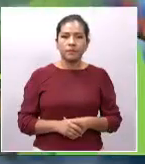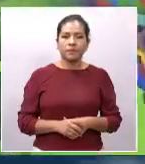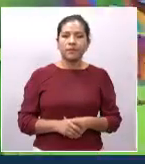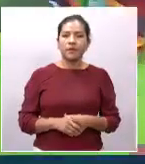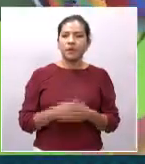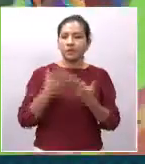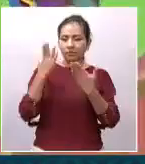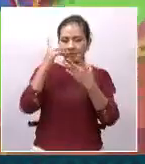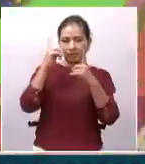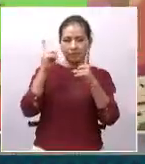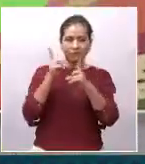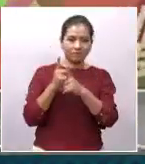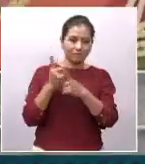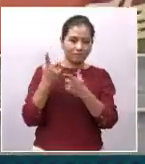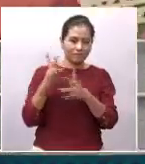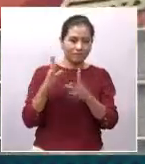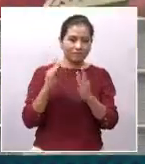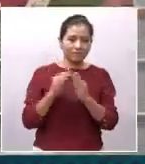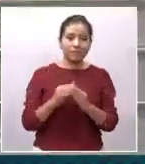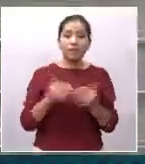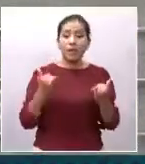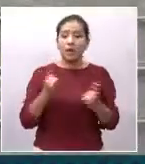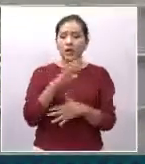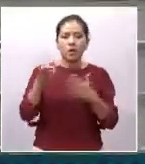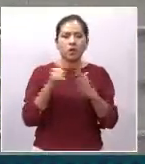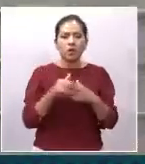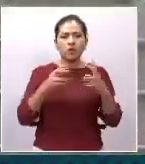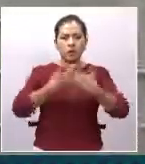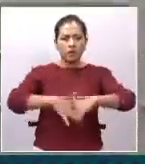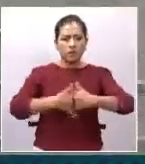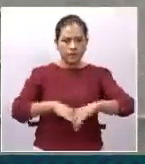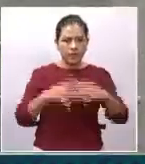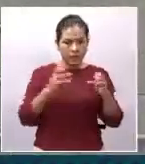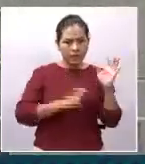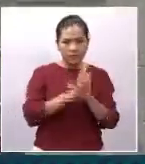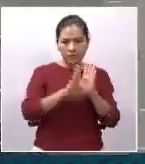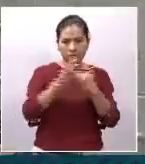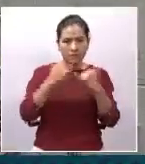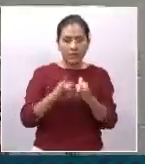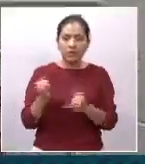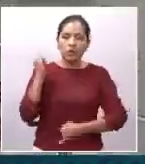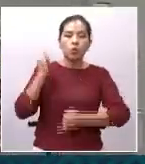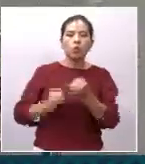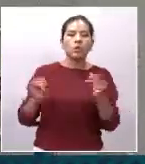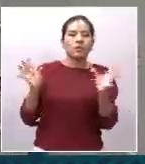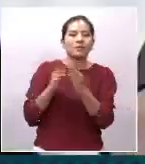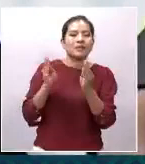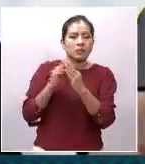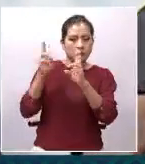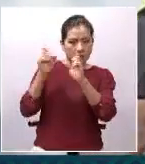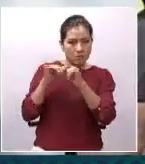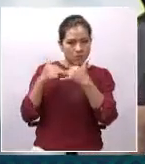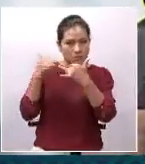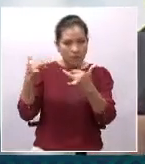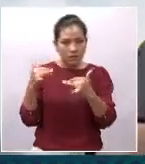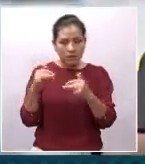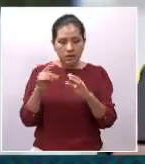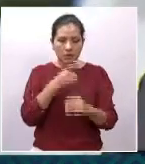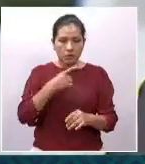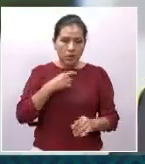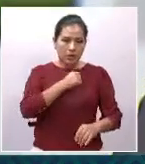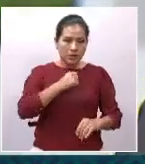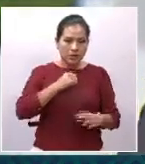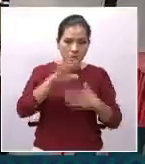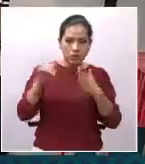Luis Alberto. Con miras a consolidar el proceso de industrialización, la última reunión del gabinete ministerial priorizó algunos ajustes para apretar